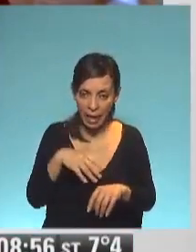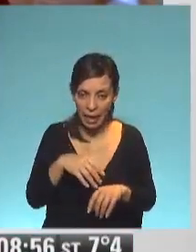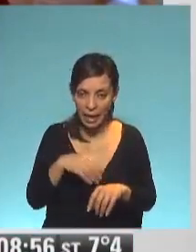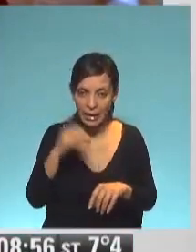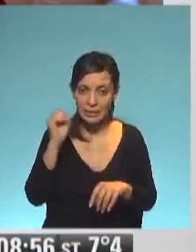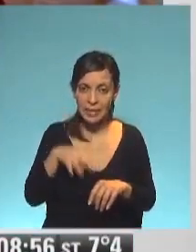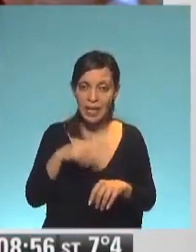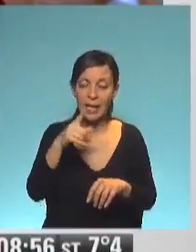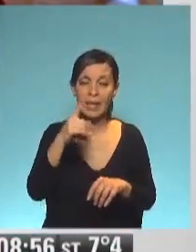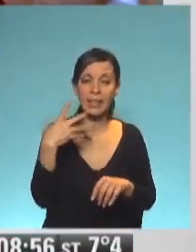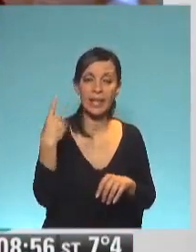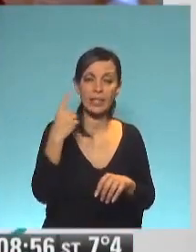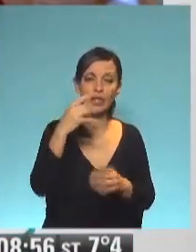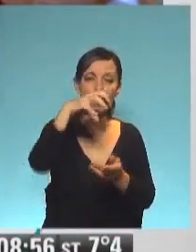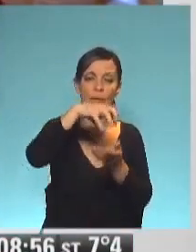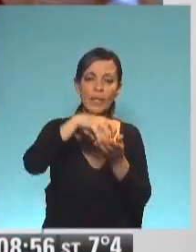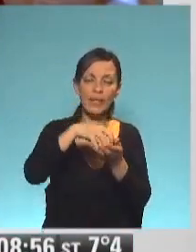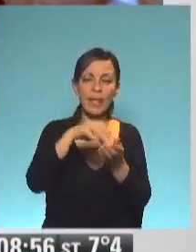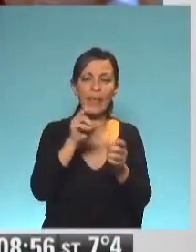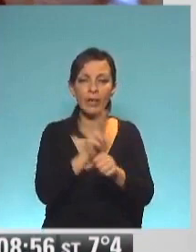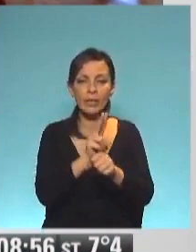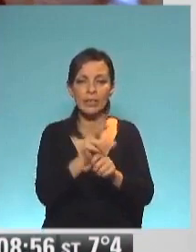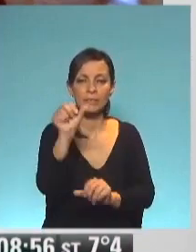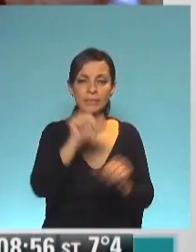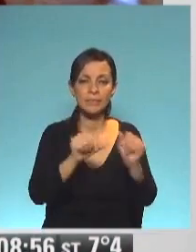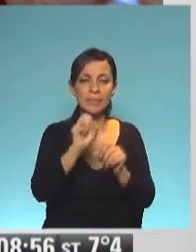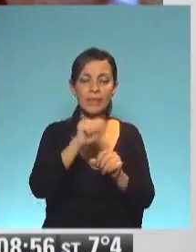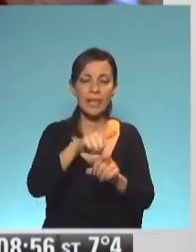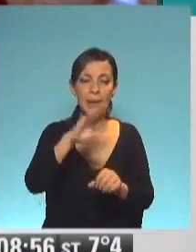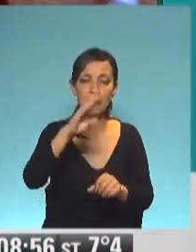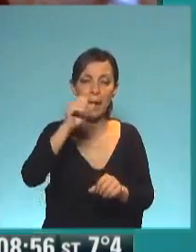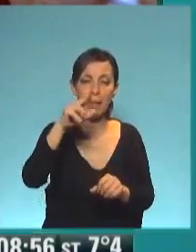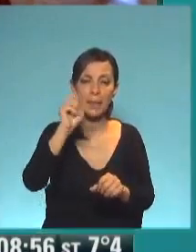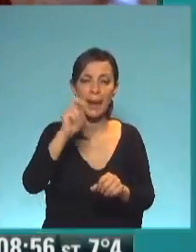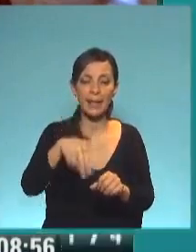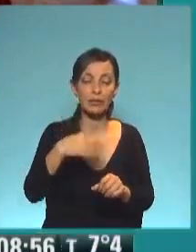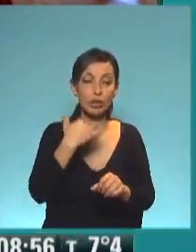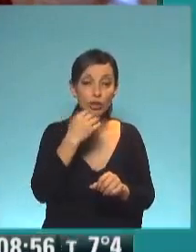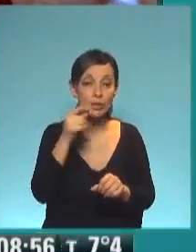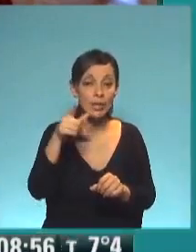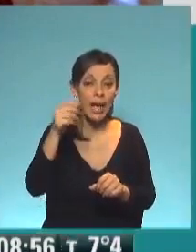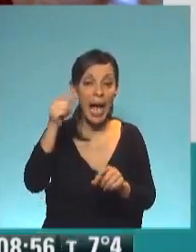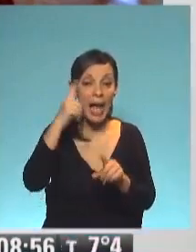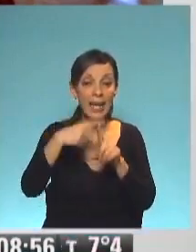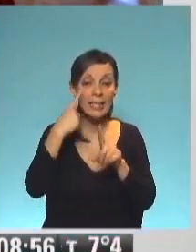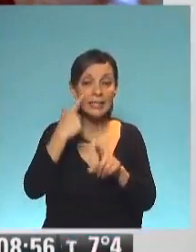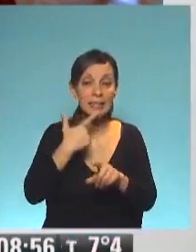director de la Unidad Operativa de Contención Biológica de la ANLIS Malbrán. Alexis, no sé si me escuchás.